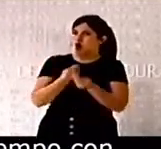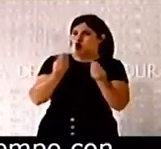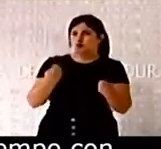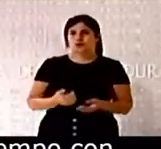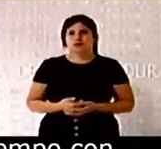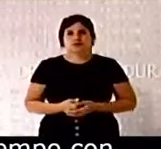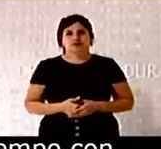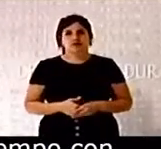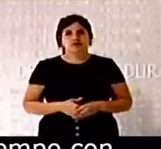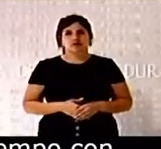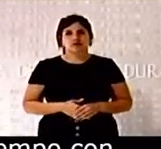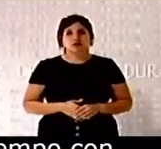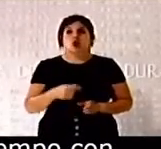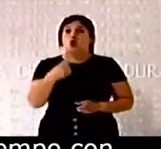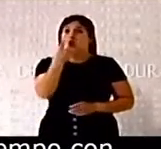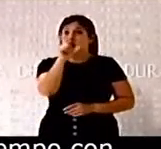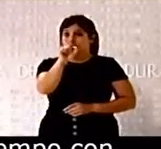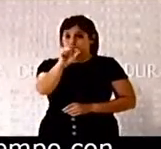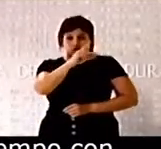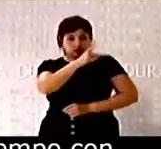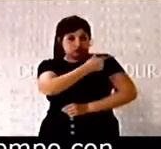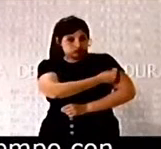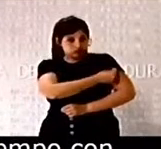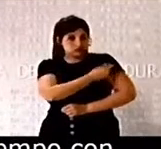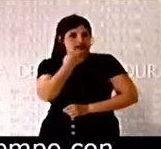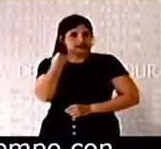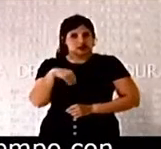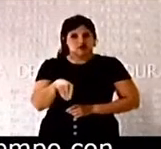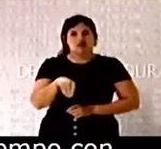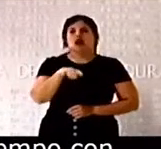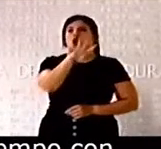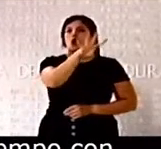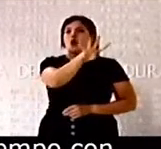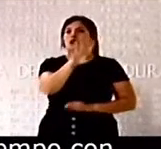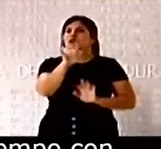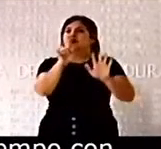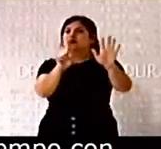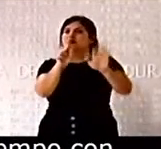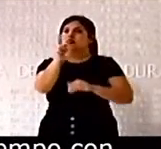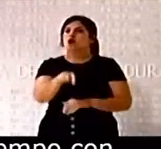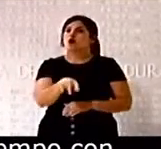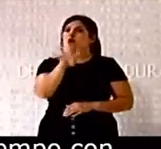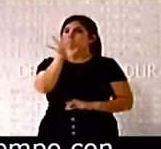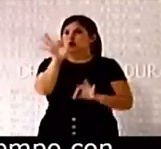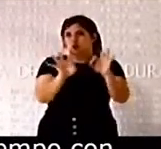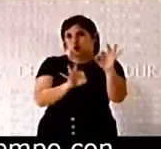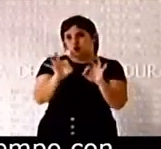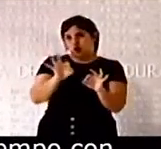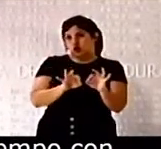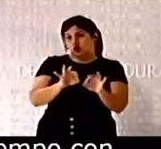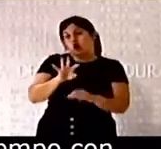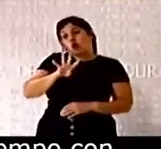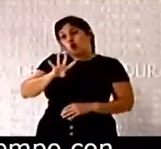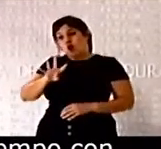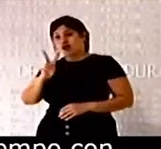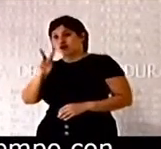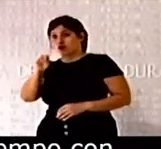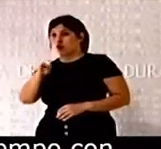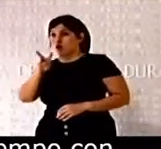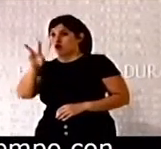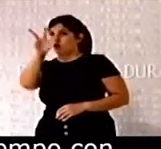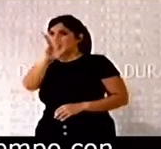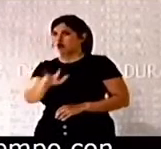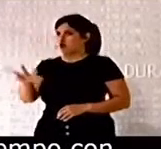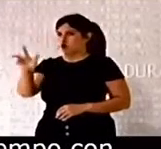Con una dosis, ya le digo, hemos vacunado al 46,4% de la población frente a un 42,2% de la media